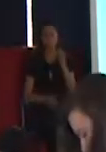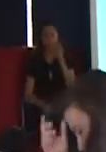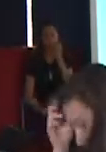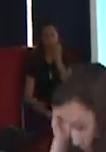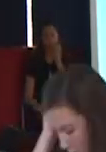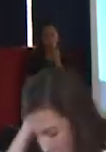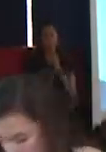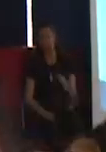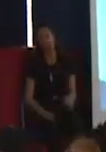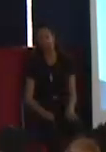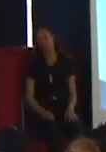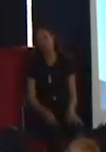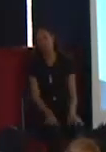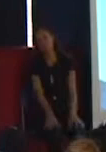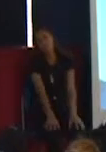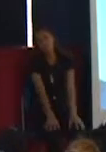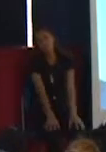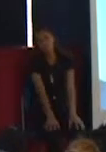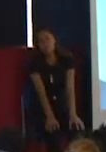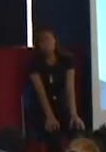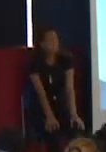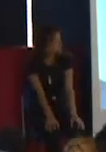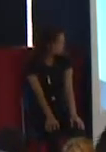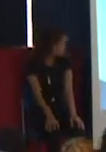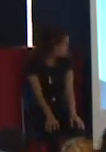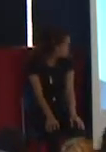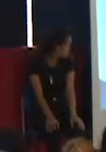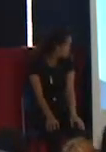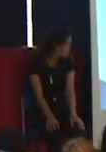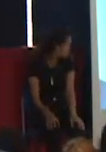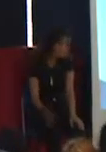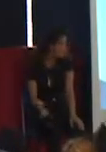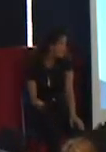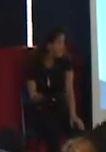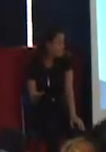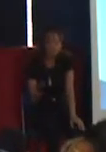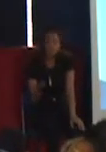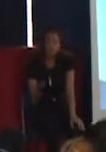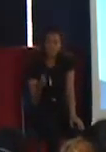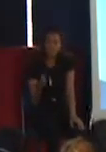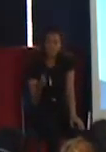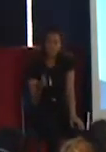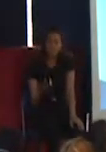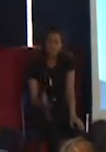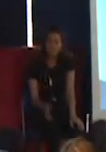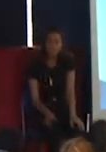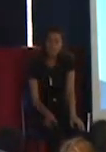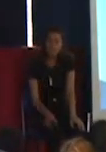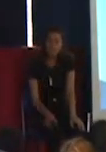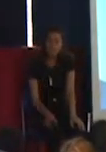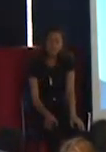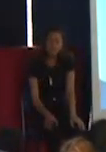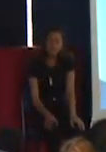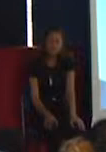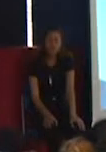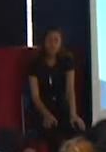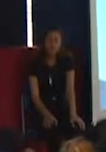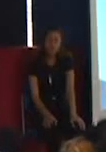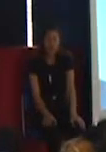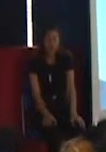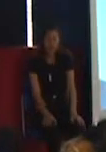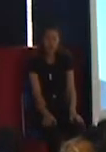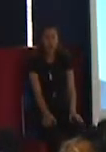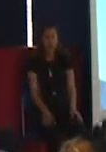regule dentro de cada una de las curadurías urbanas, ¿sí? Que esas